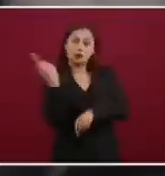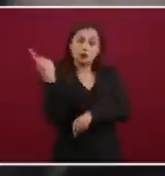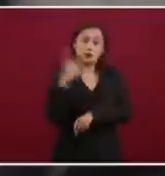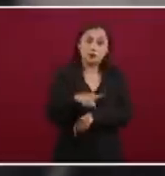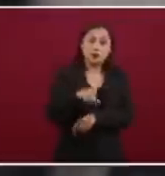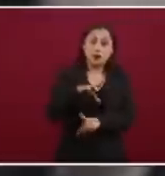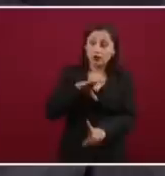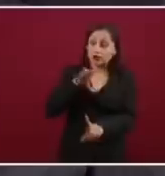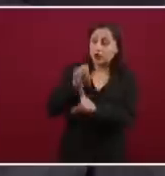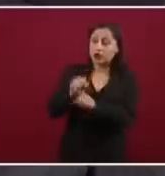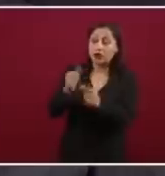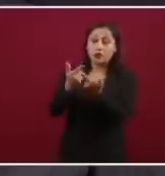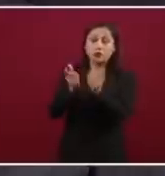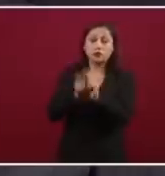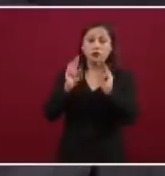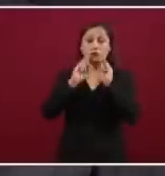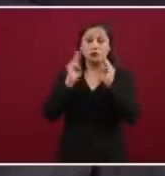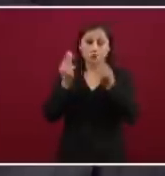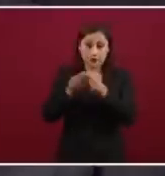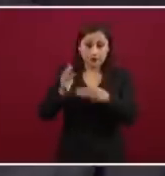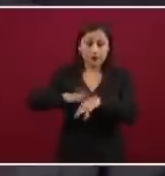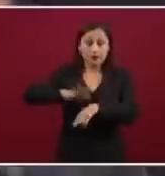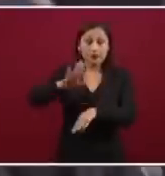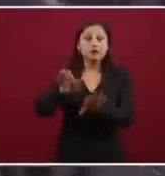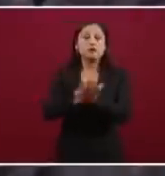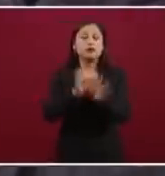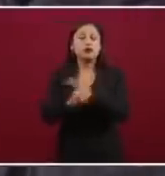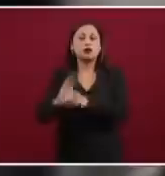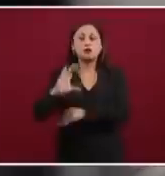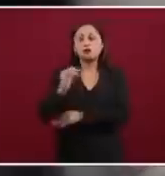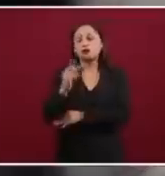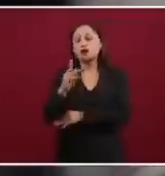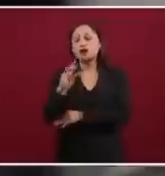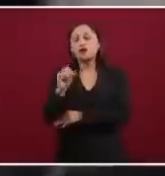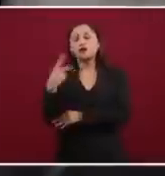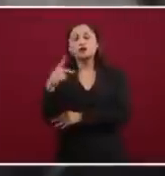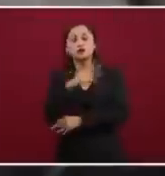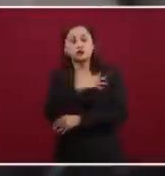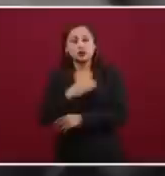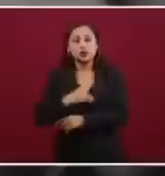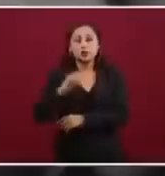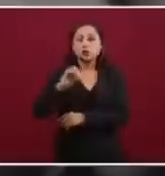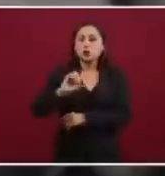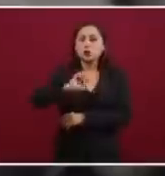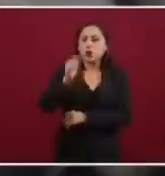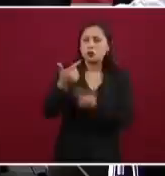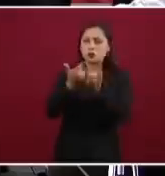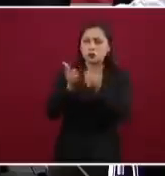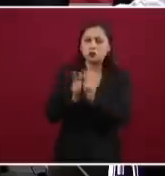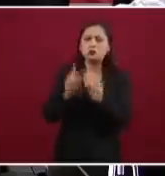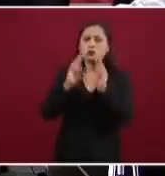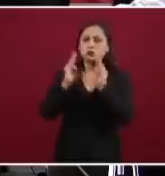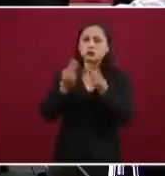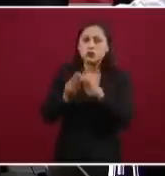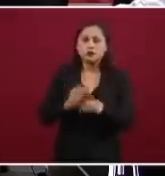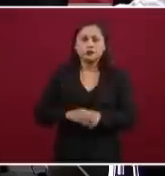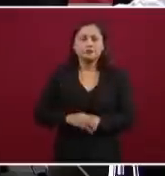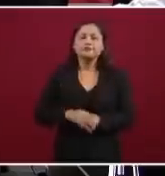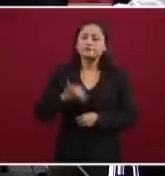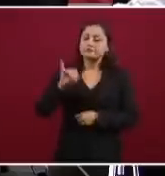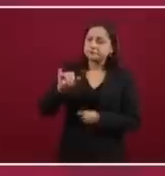de cárteles de narcotráfico, como los hijos del Chapo u otros miembros de grupos organizados. Sí hay, siempre